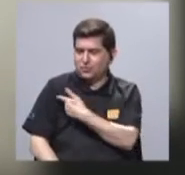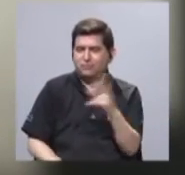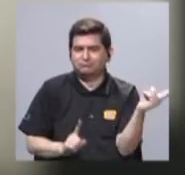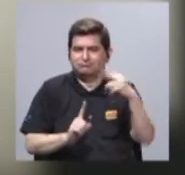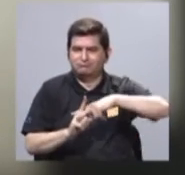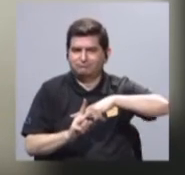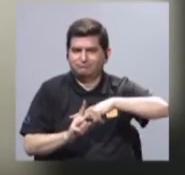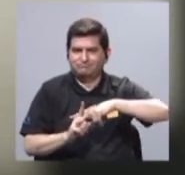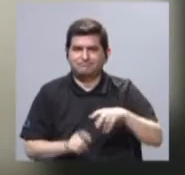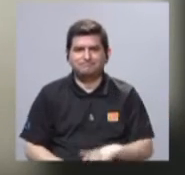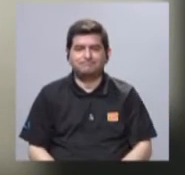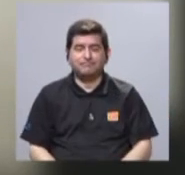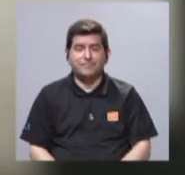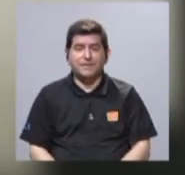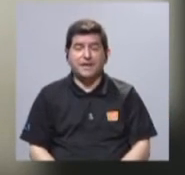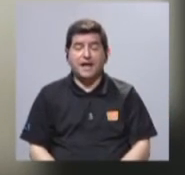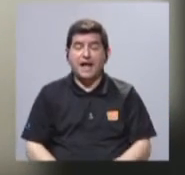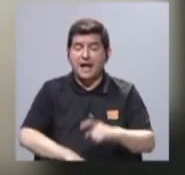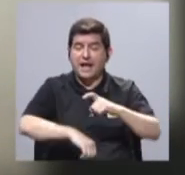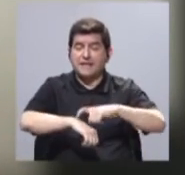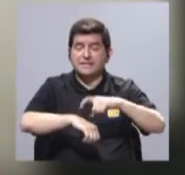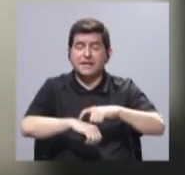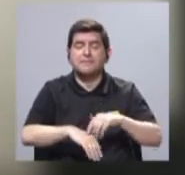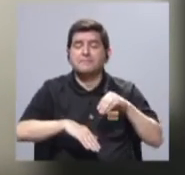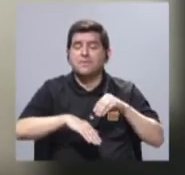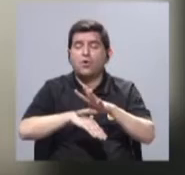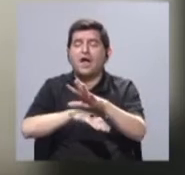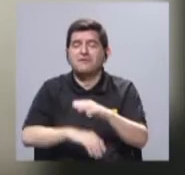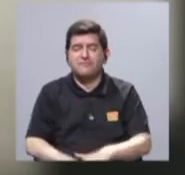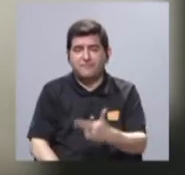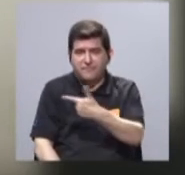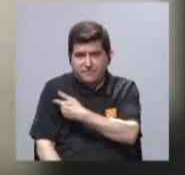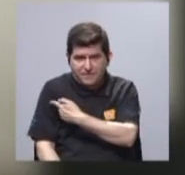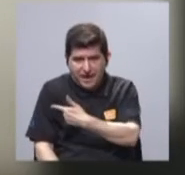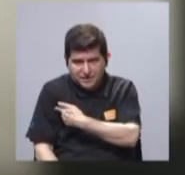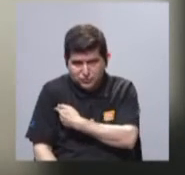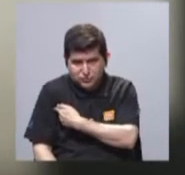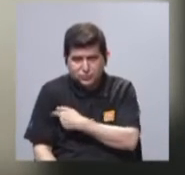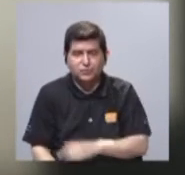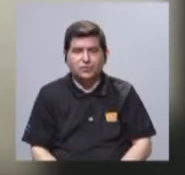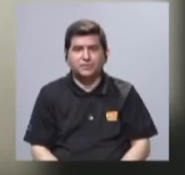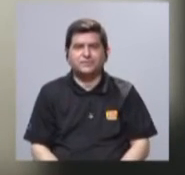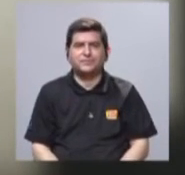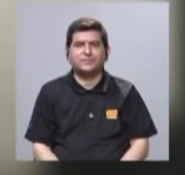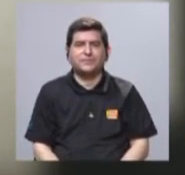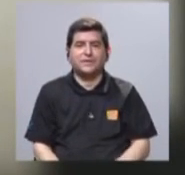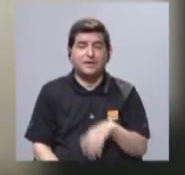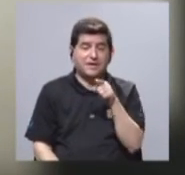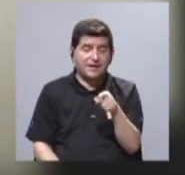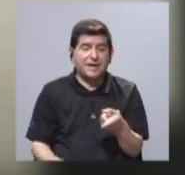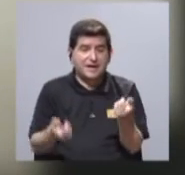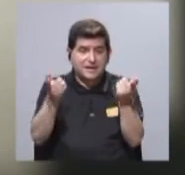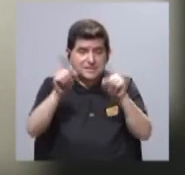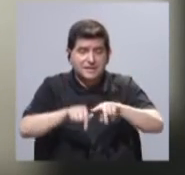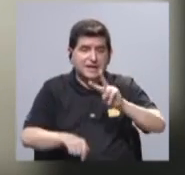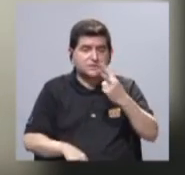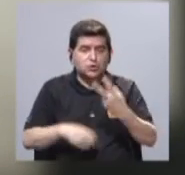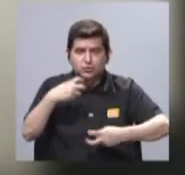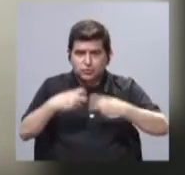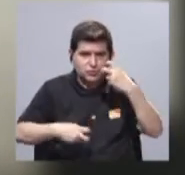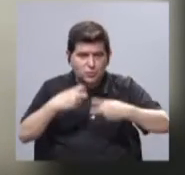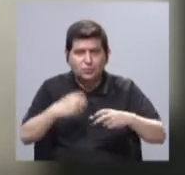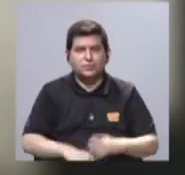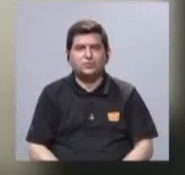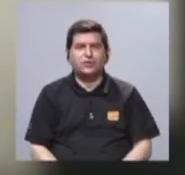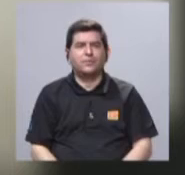próximos meses tropezarse con una variante capaz de escapar completamente de la acción de las vacunas en cuanto a la